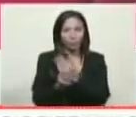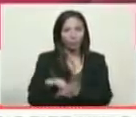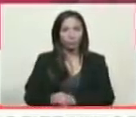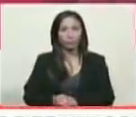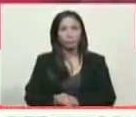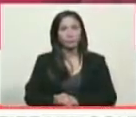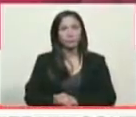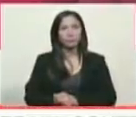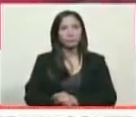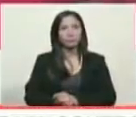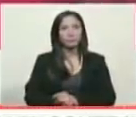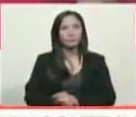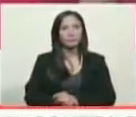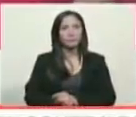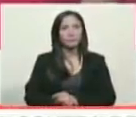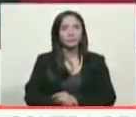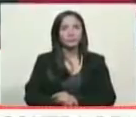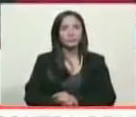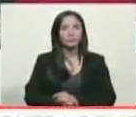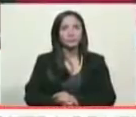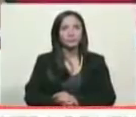Freddy.